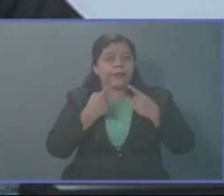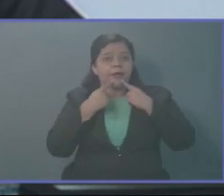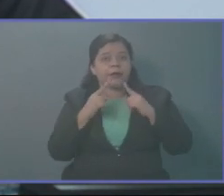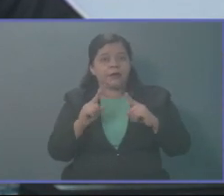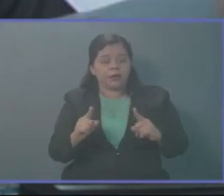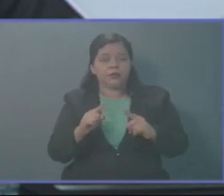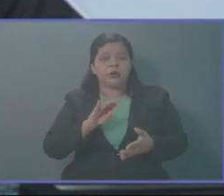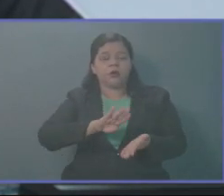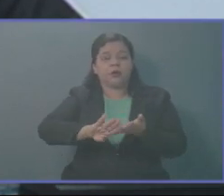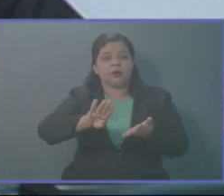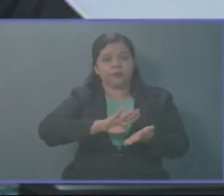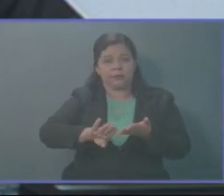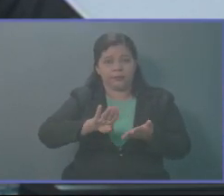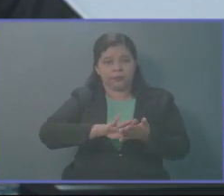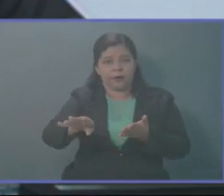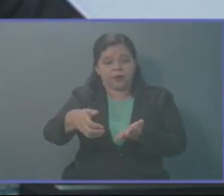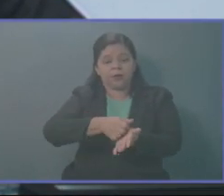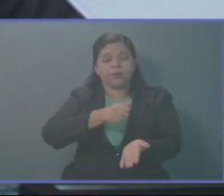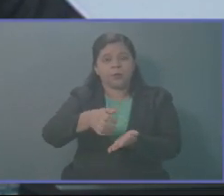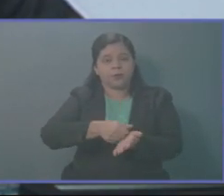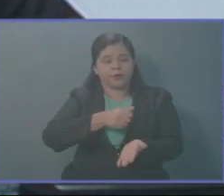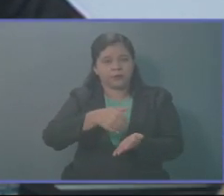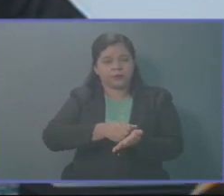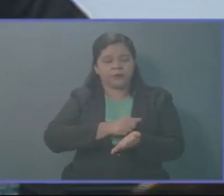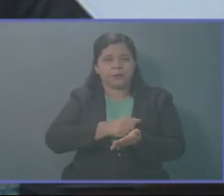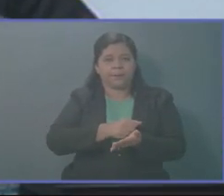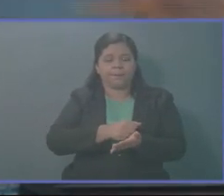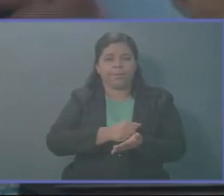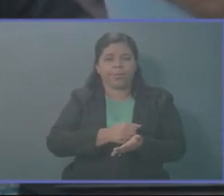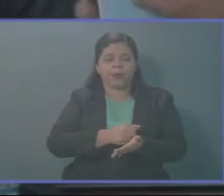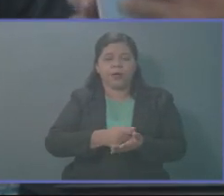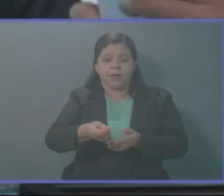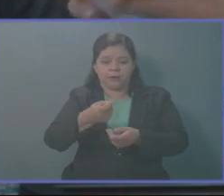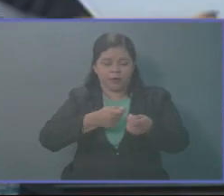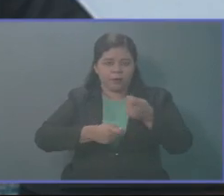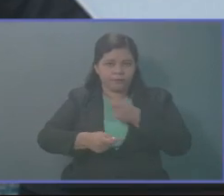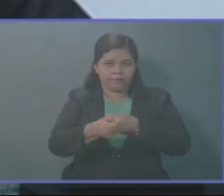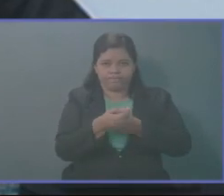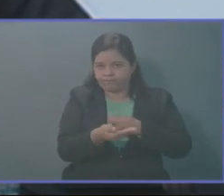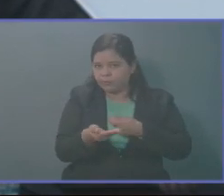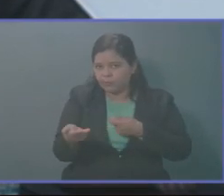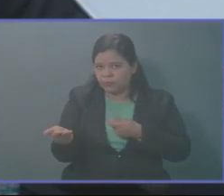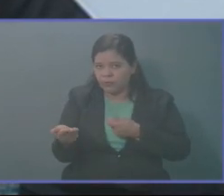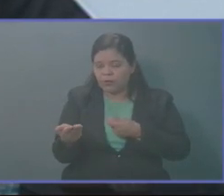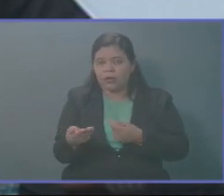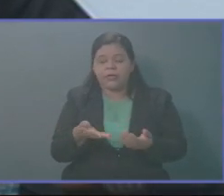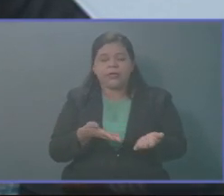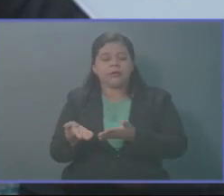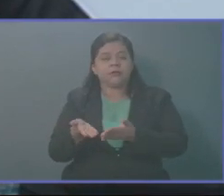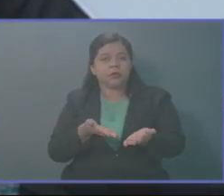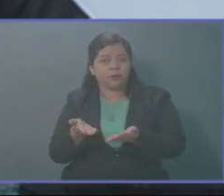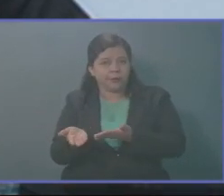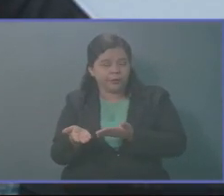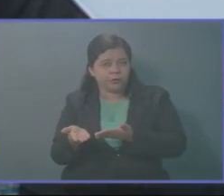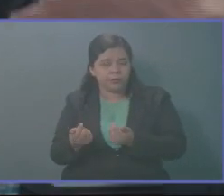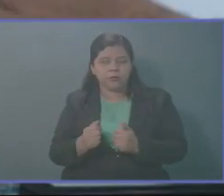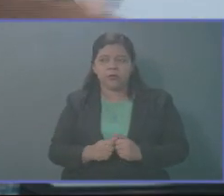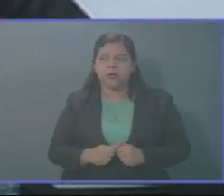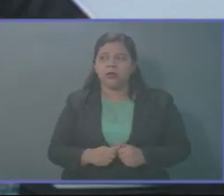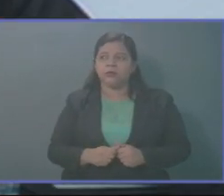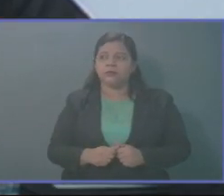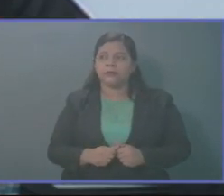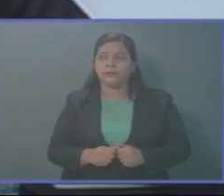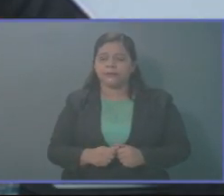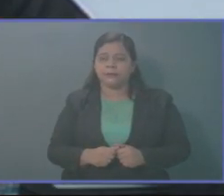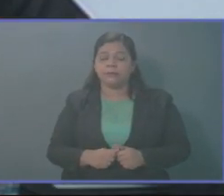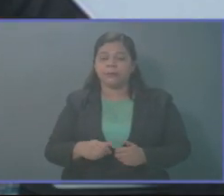y al pago del impuesto a la transferencia de bienes, muebles y a la prestación de servicios